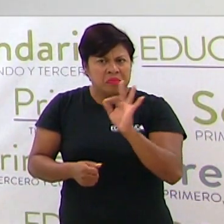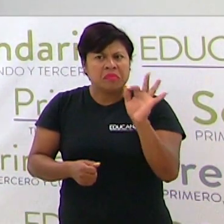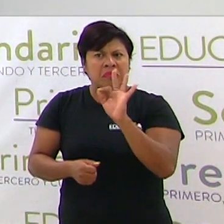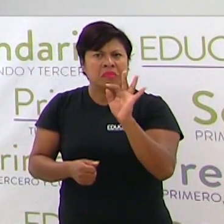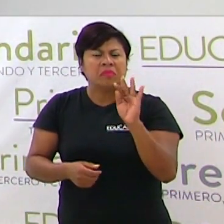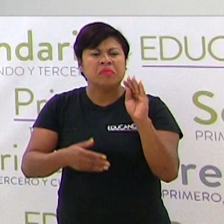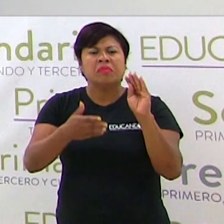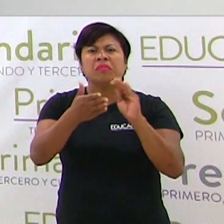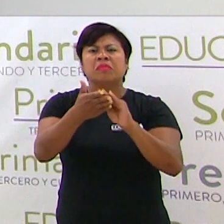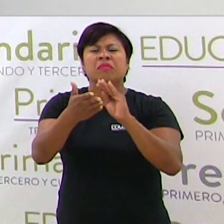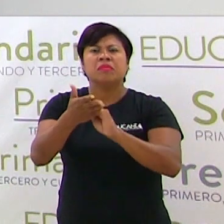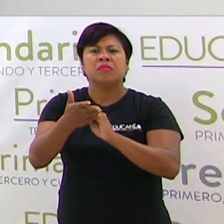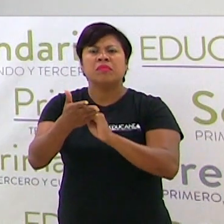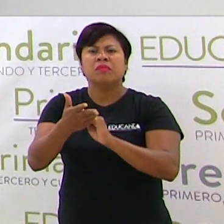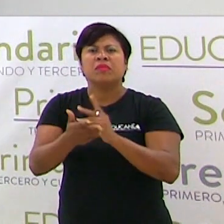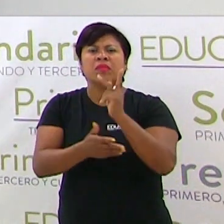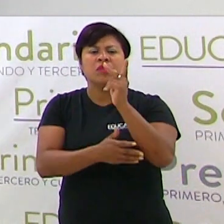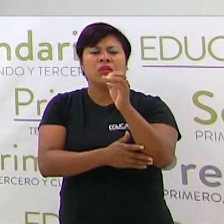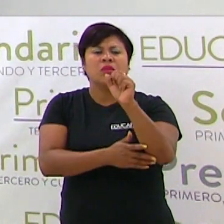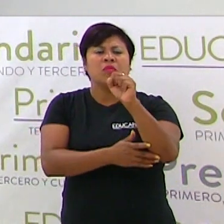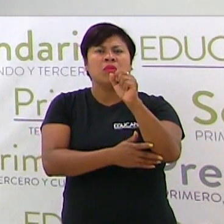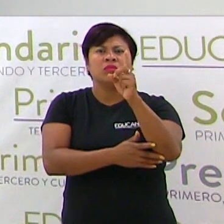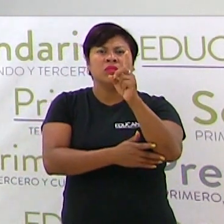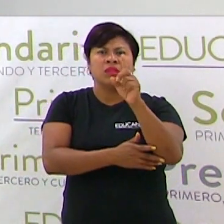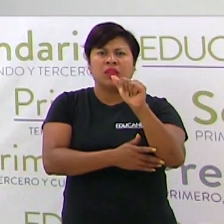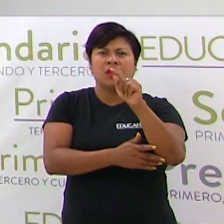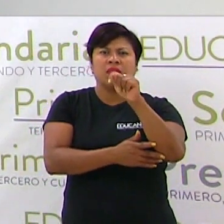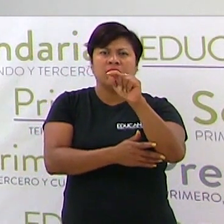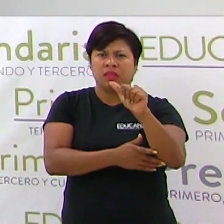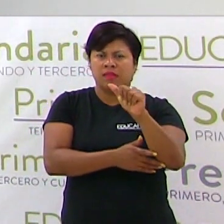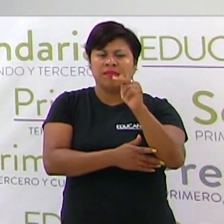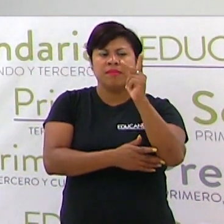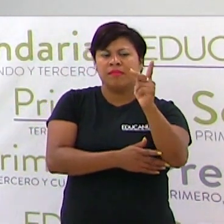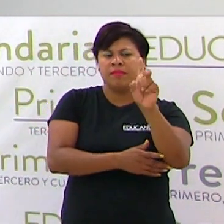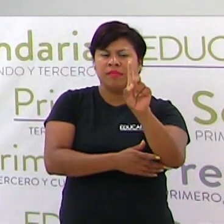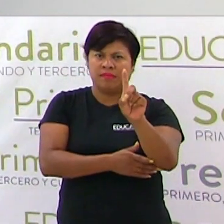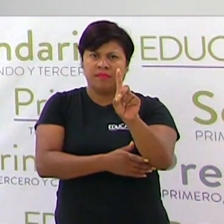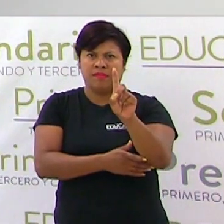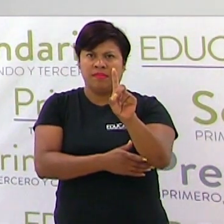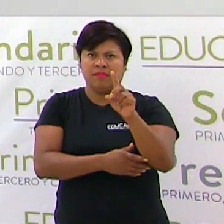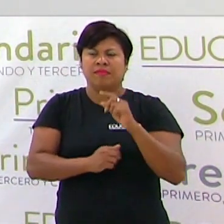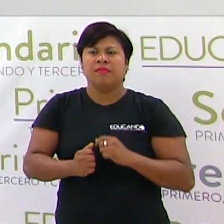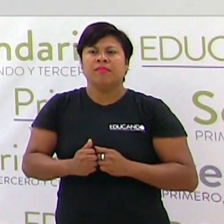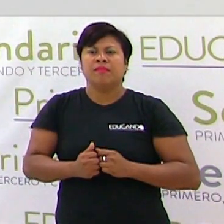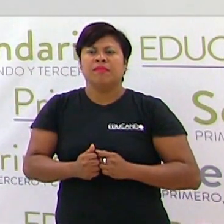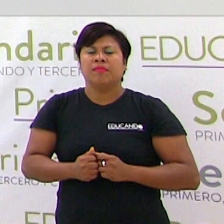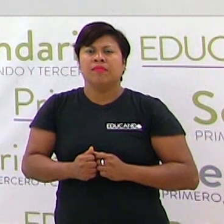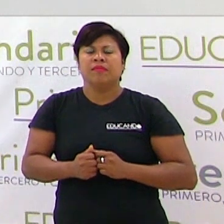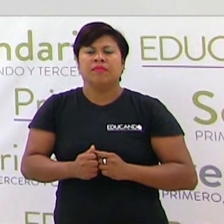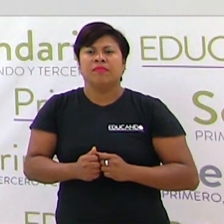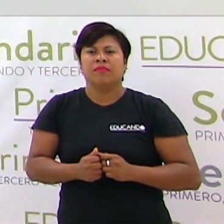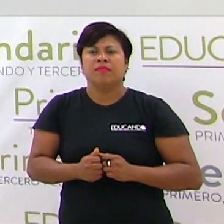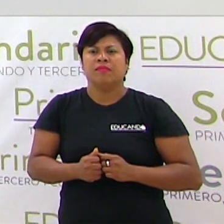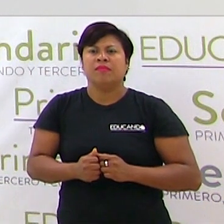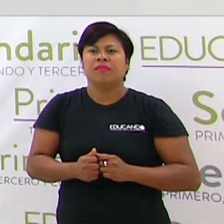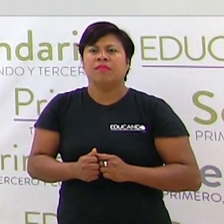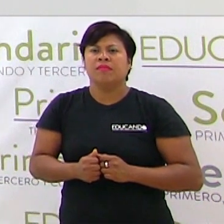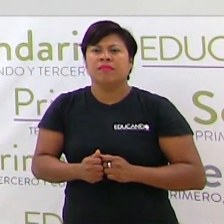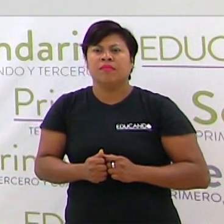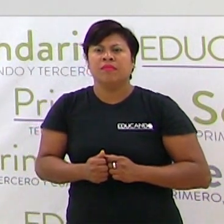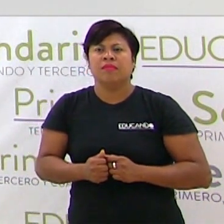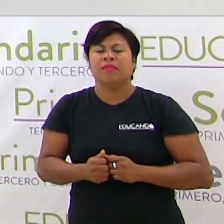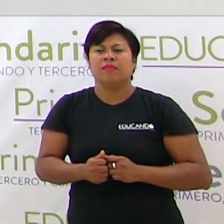una parte que se llama postdata. Postdata, creo que es así. No sé qué me digan los demás, los